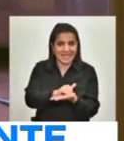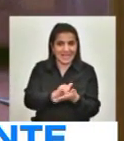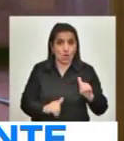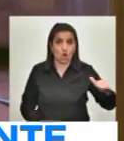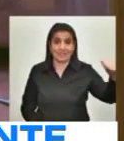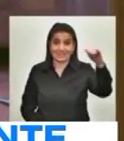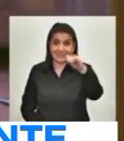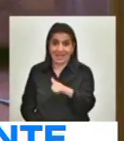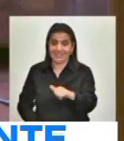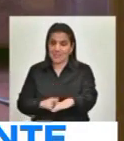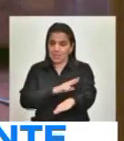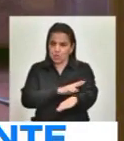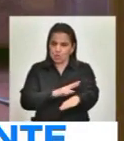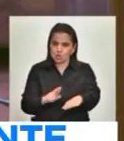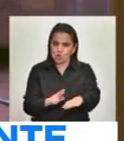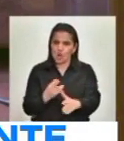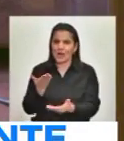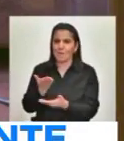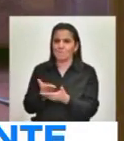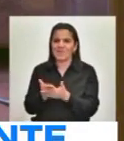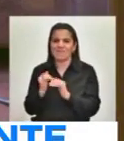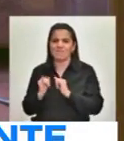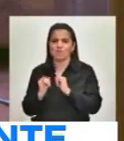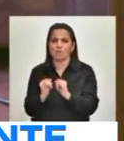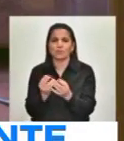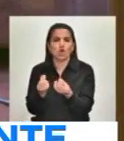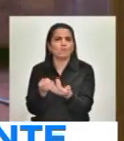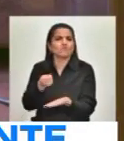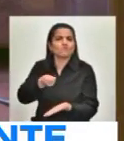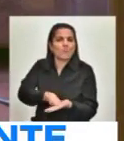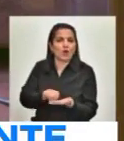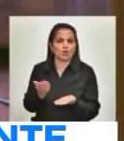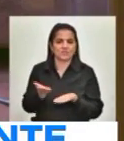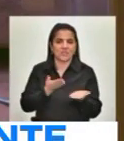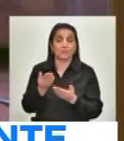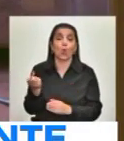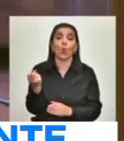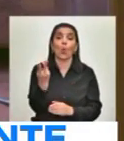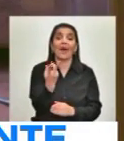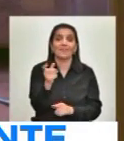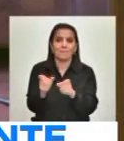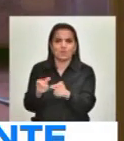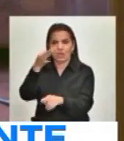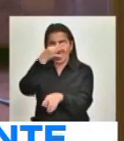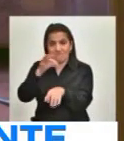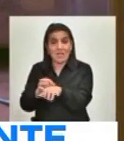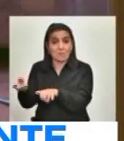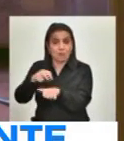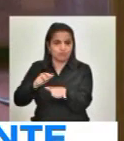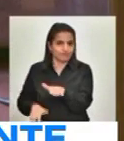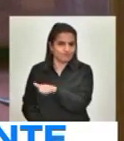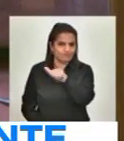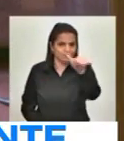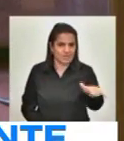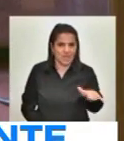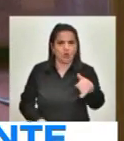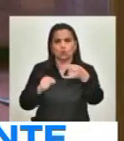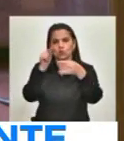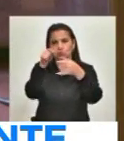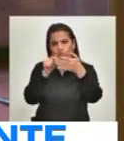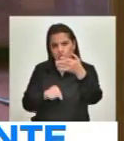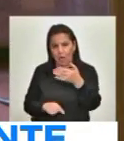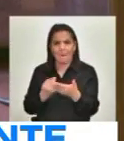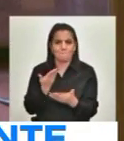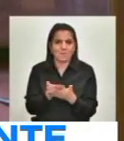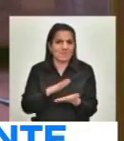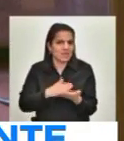que se pagaron por estos servicios en los últimos 3 años, la cantidad de pacientes trasladados y desglosados por tipo de requerimiento de salud de los